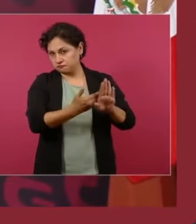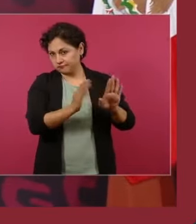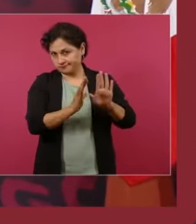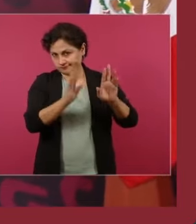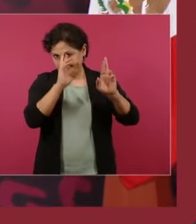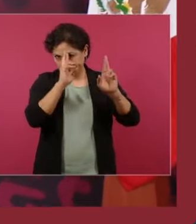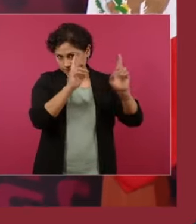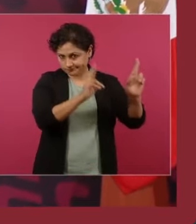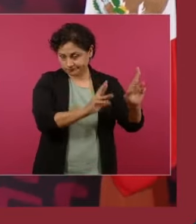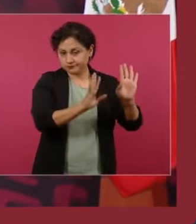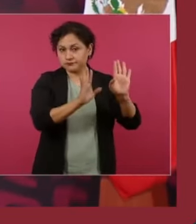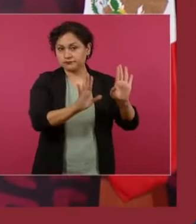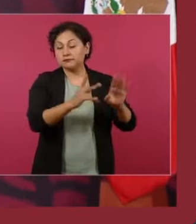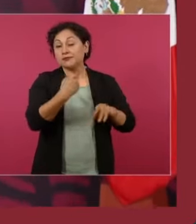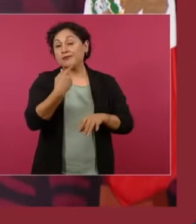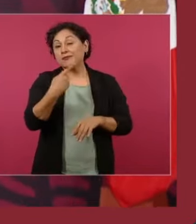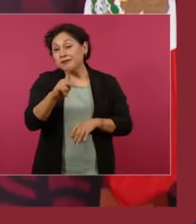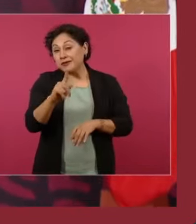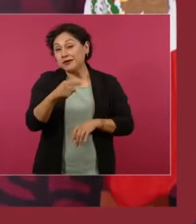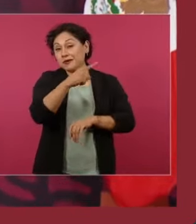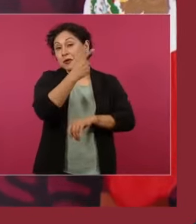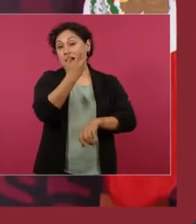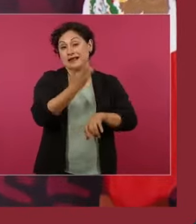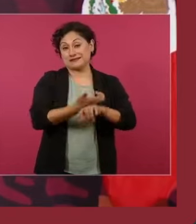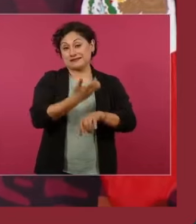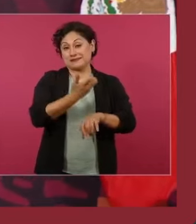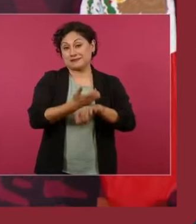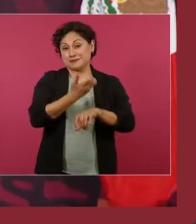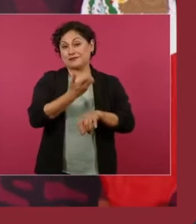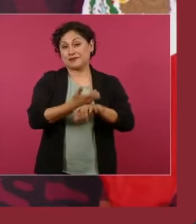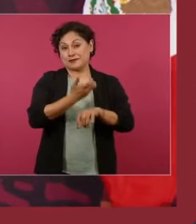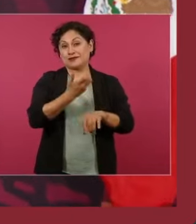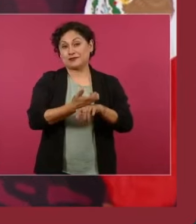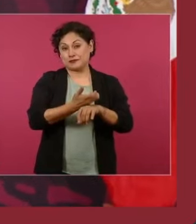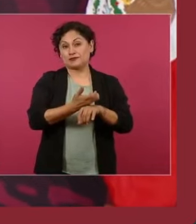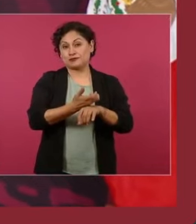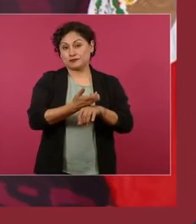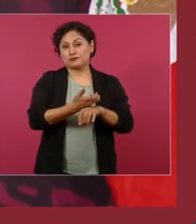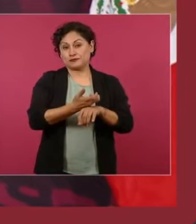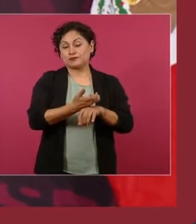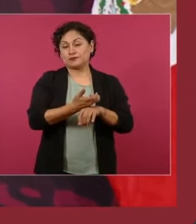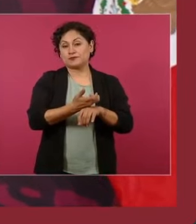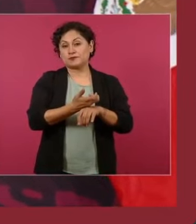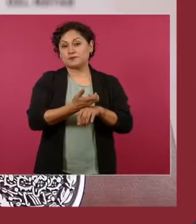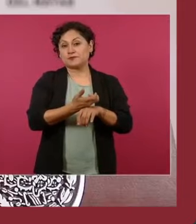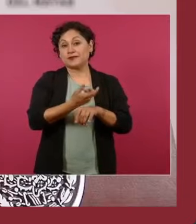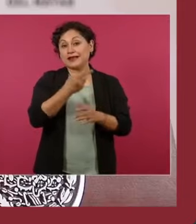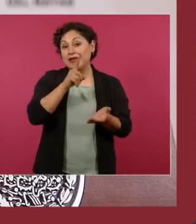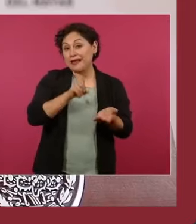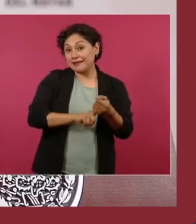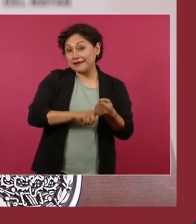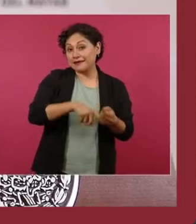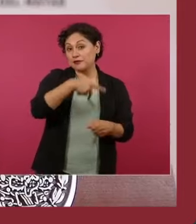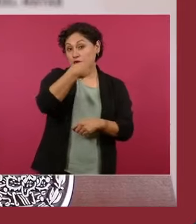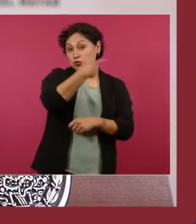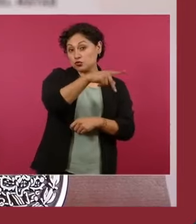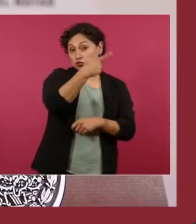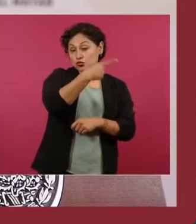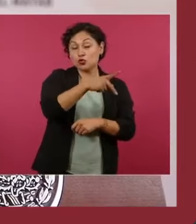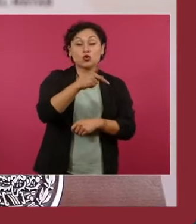pues tienen mucha influencia en el Congreso las corporaciones